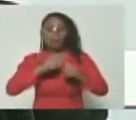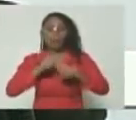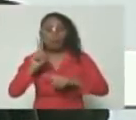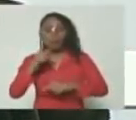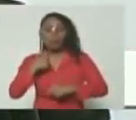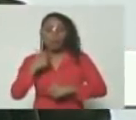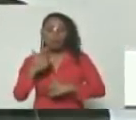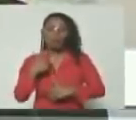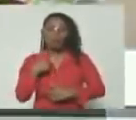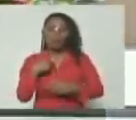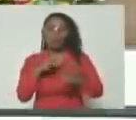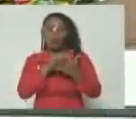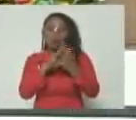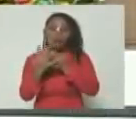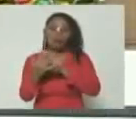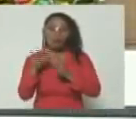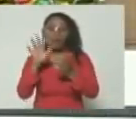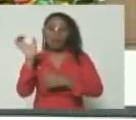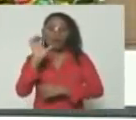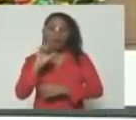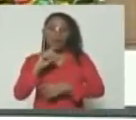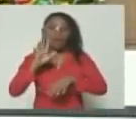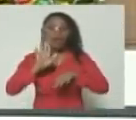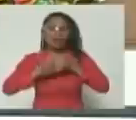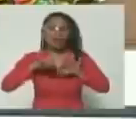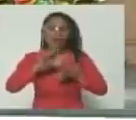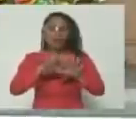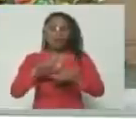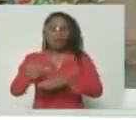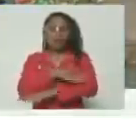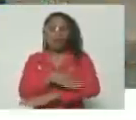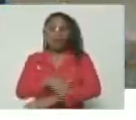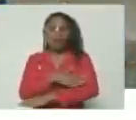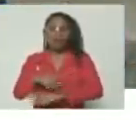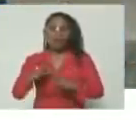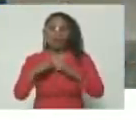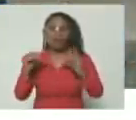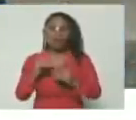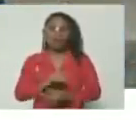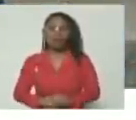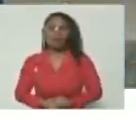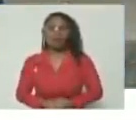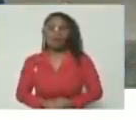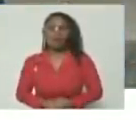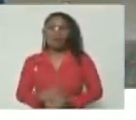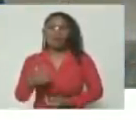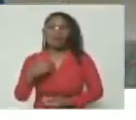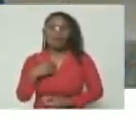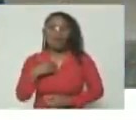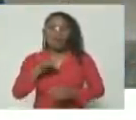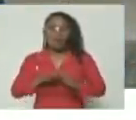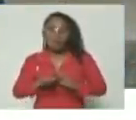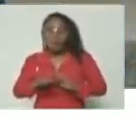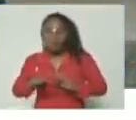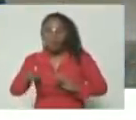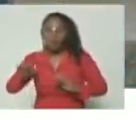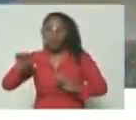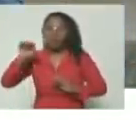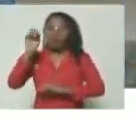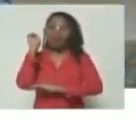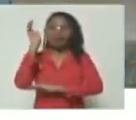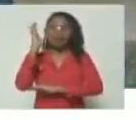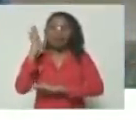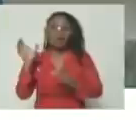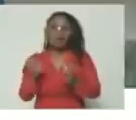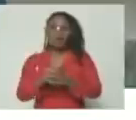Me crié en los barrios de Caracas, caminando los barrios y las calles y las avenidas. Me crié en las asambleas sindicales, yo no